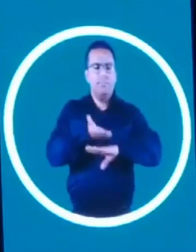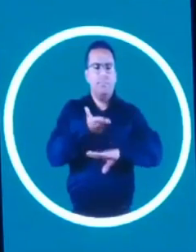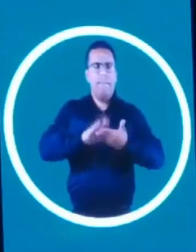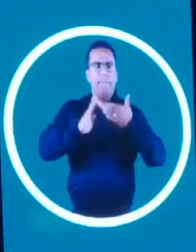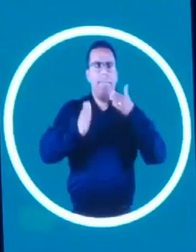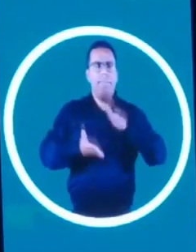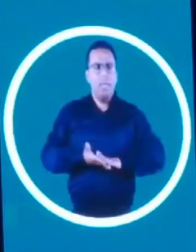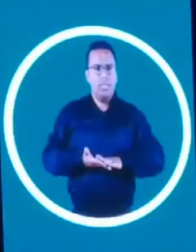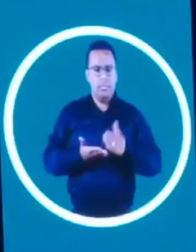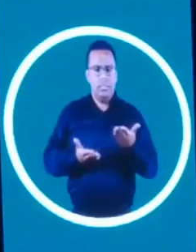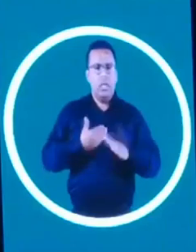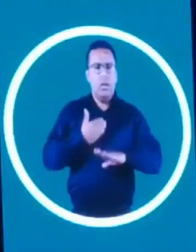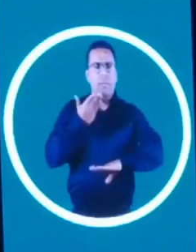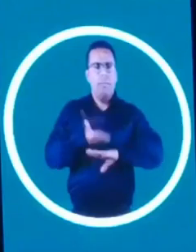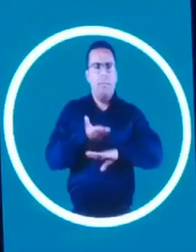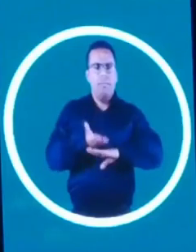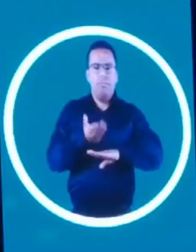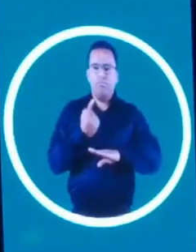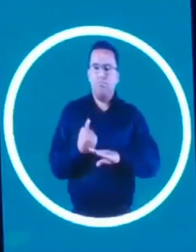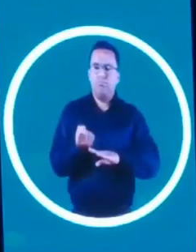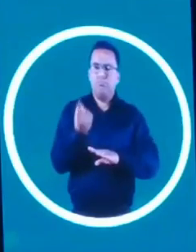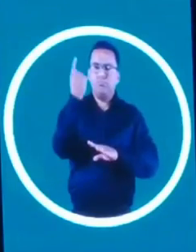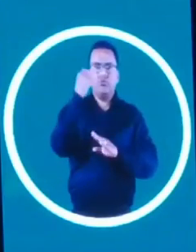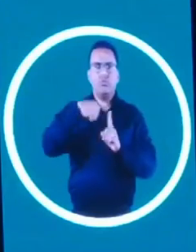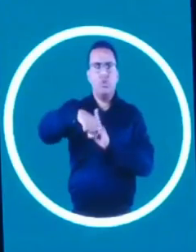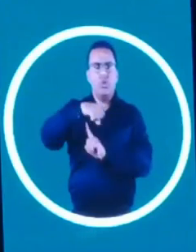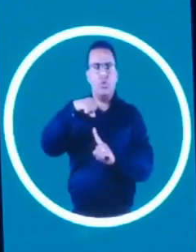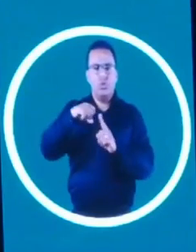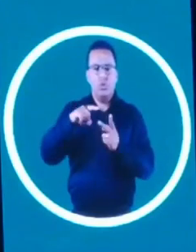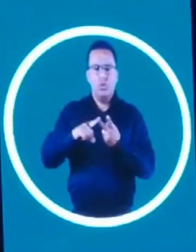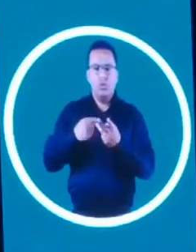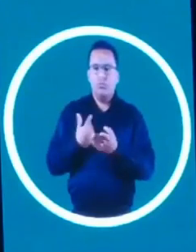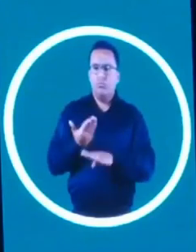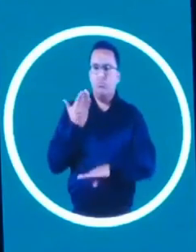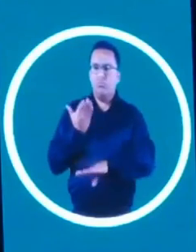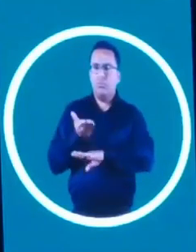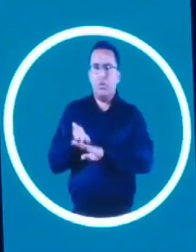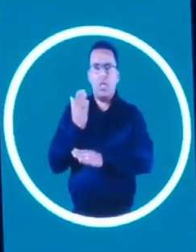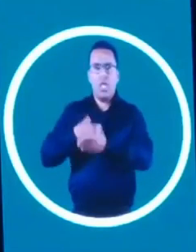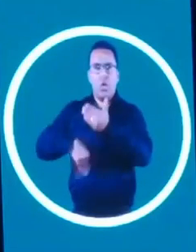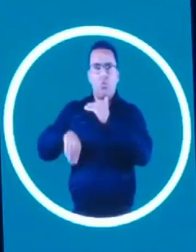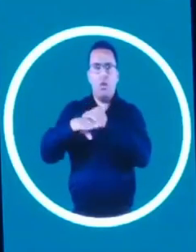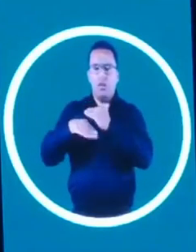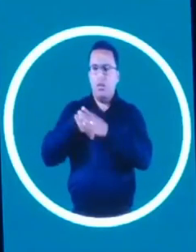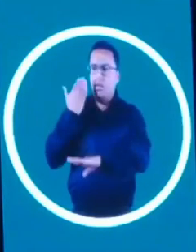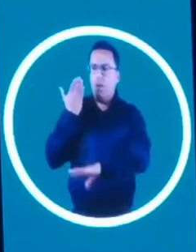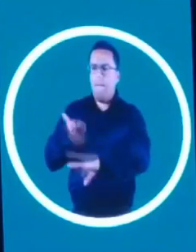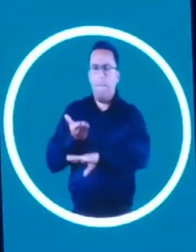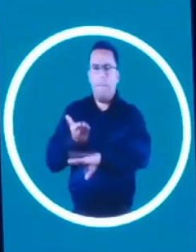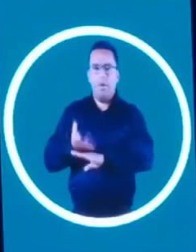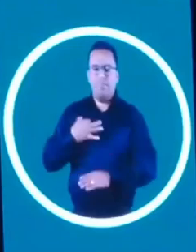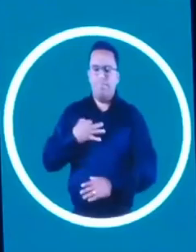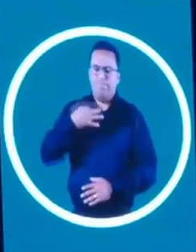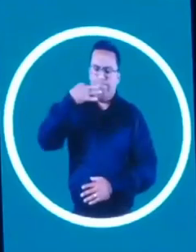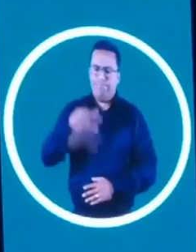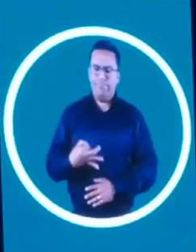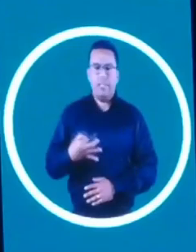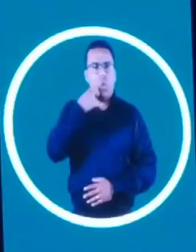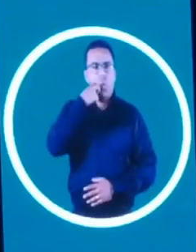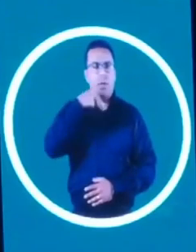social, que le apueste a la dignidad humana, ¿sí? Que sea capaz de poner la vida en el